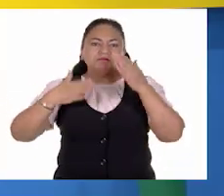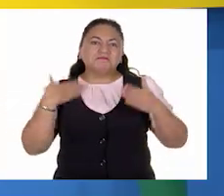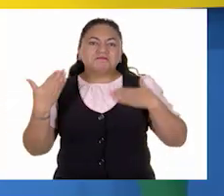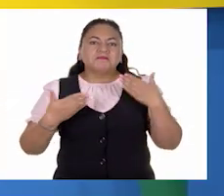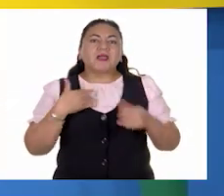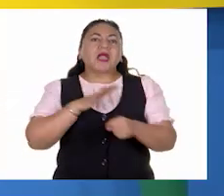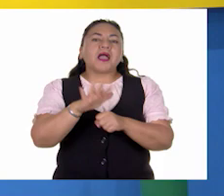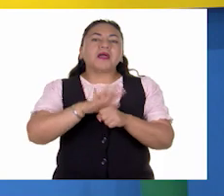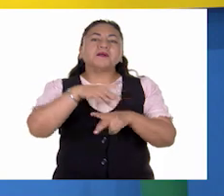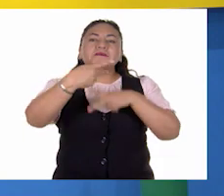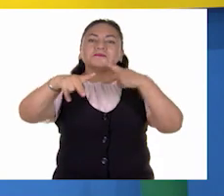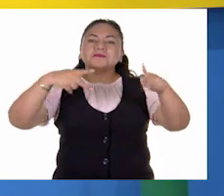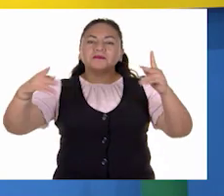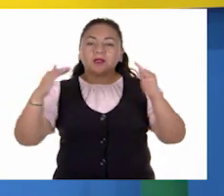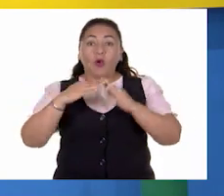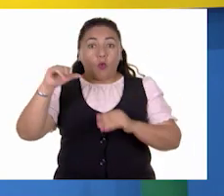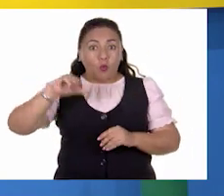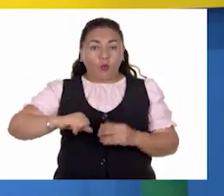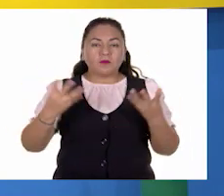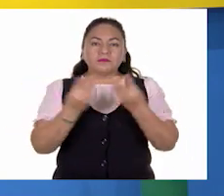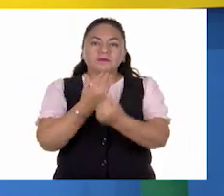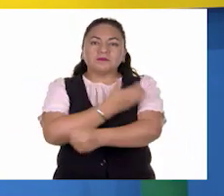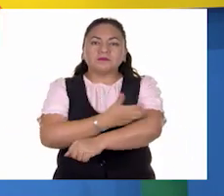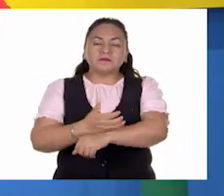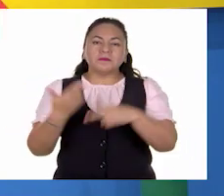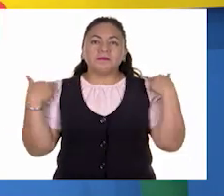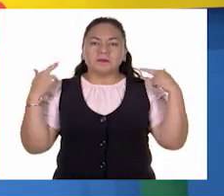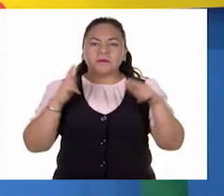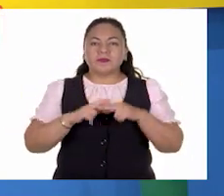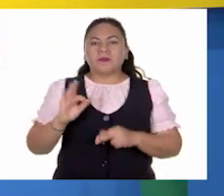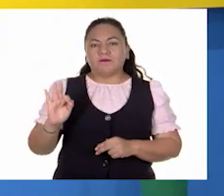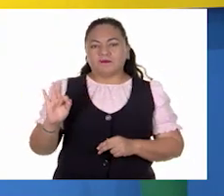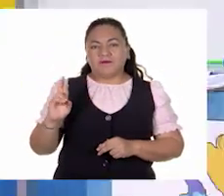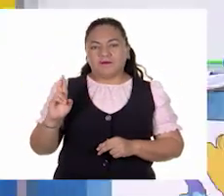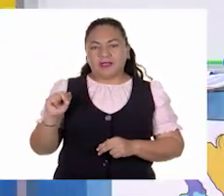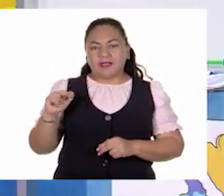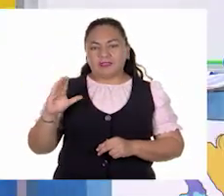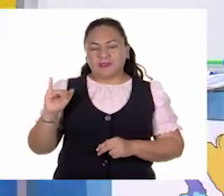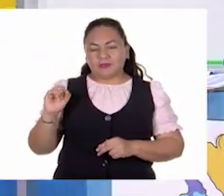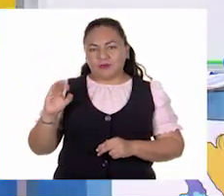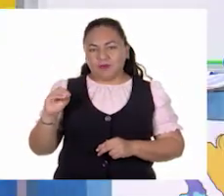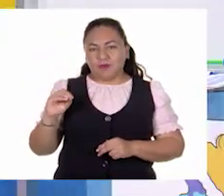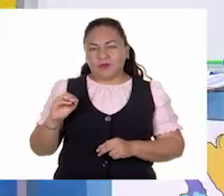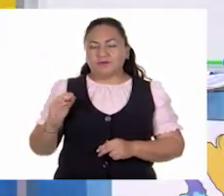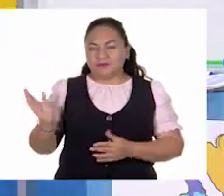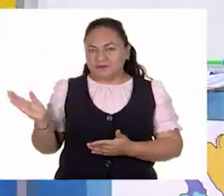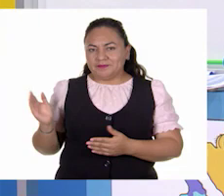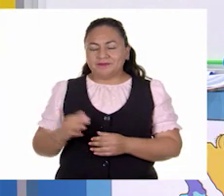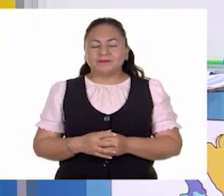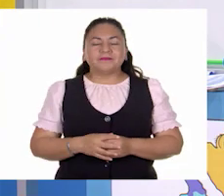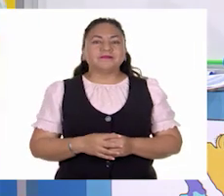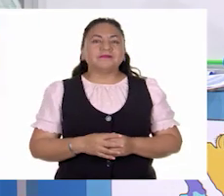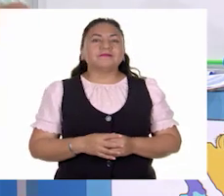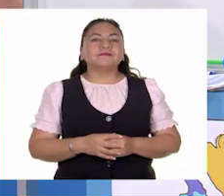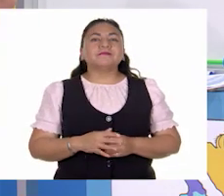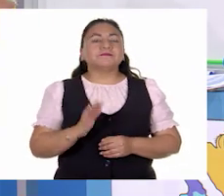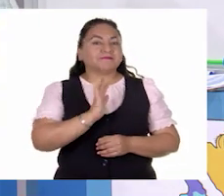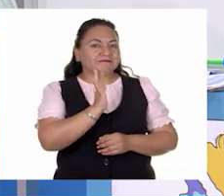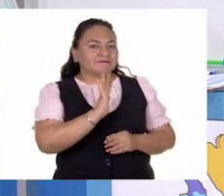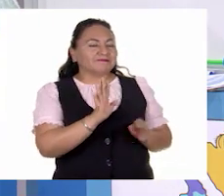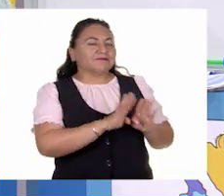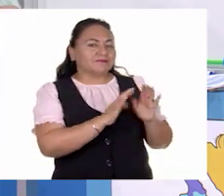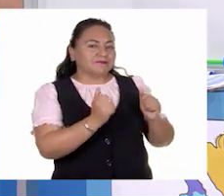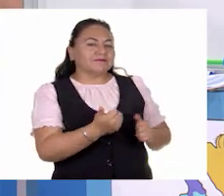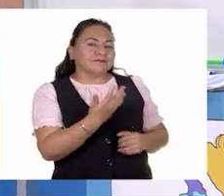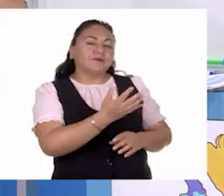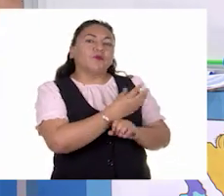desde nuestros hogares. Y el día de hoy nos acompaña el maestro Francisco Olivares. ¿Cómo estás, Lari? Ton, bienvenidos y estudiantes